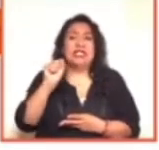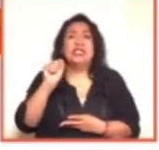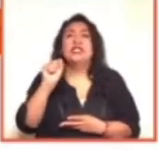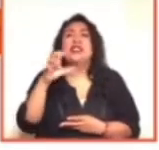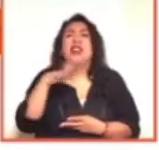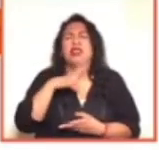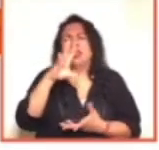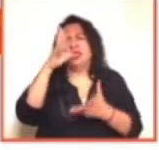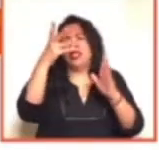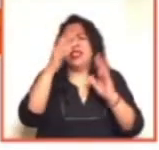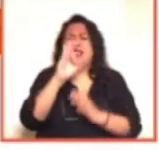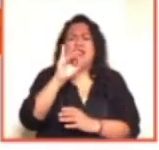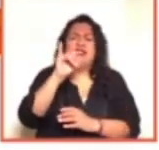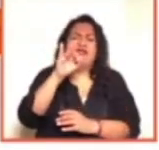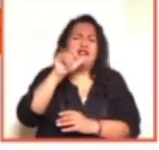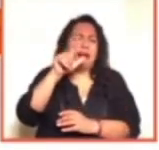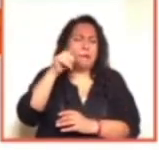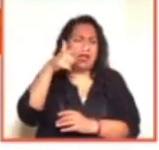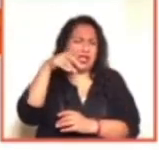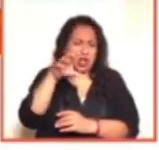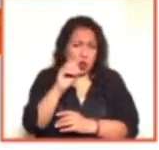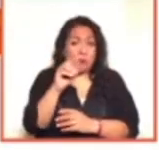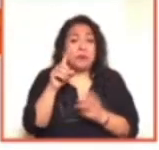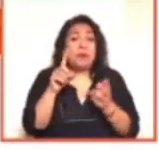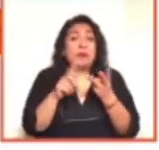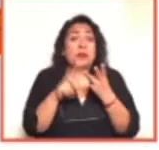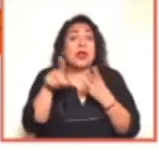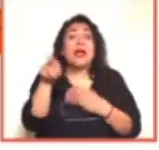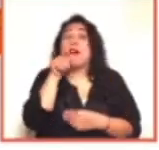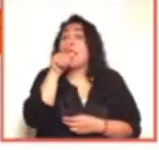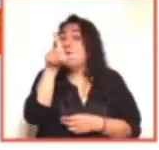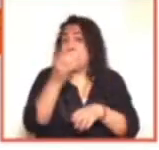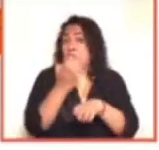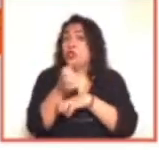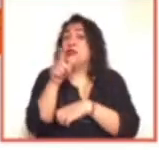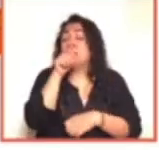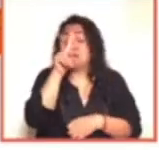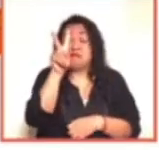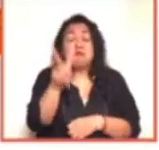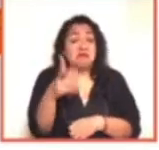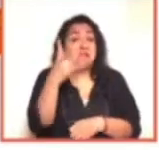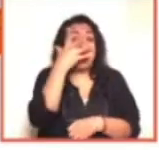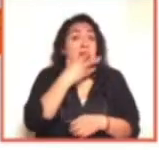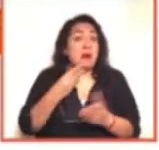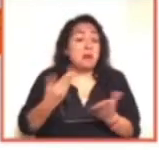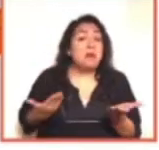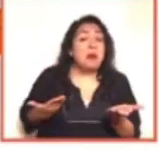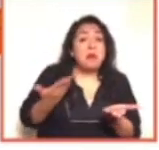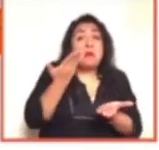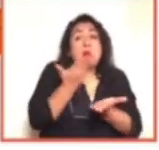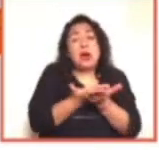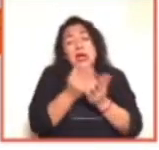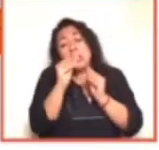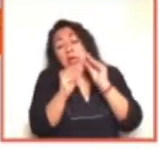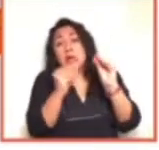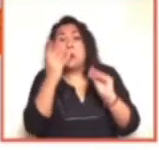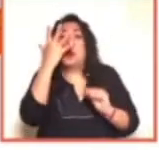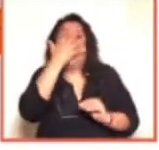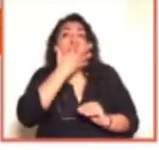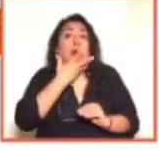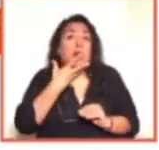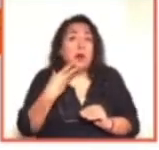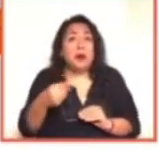Pink Flamingo. Una obra de Jalisco, una muy, muy bella propuesta estética